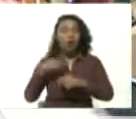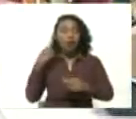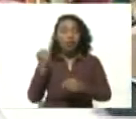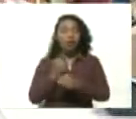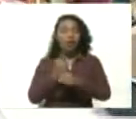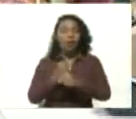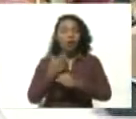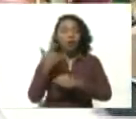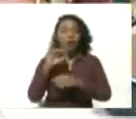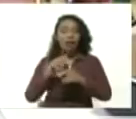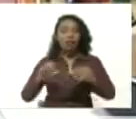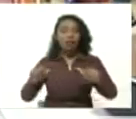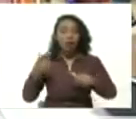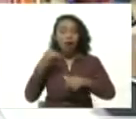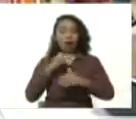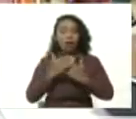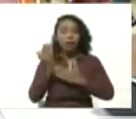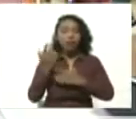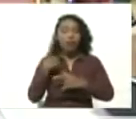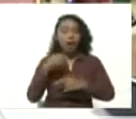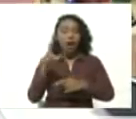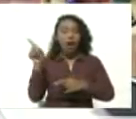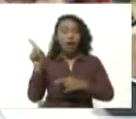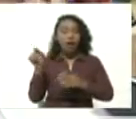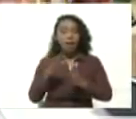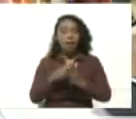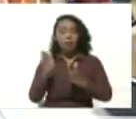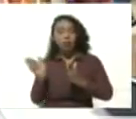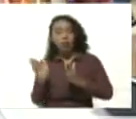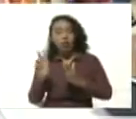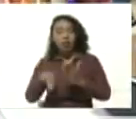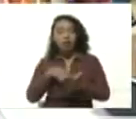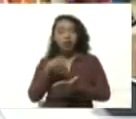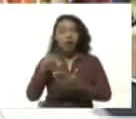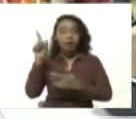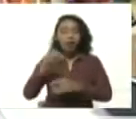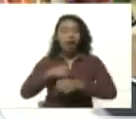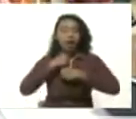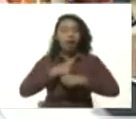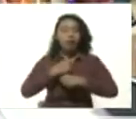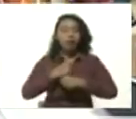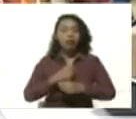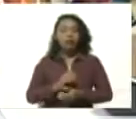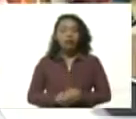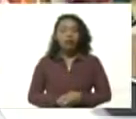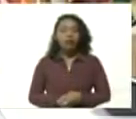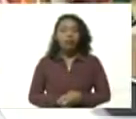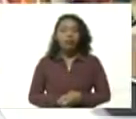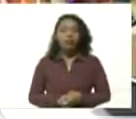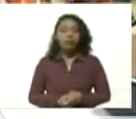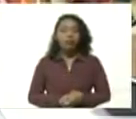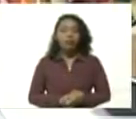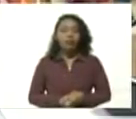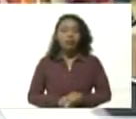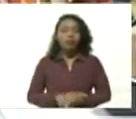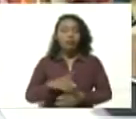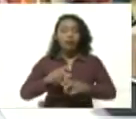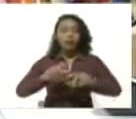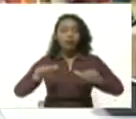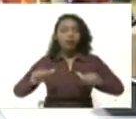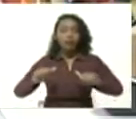Tenemos el terreno adyacente al Hipódromo Nacional La Rinconada. Ya tenemos el